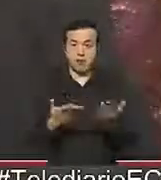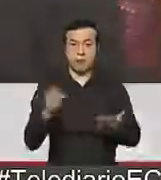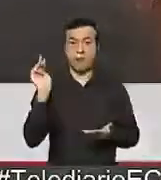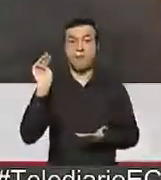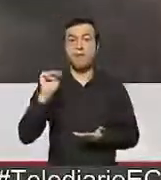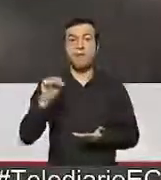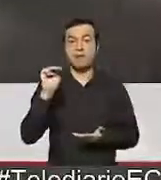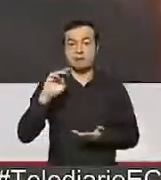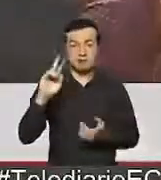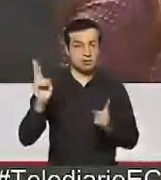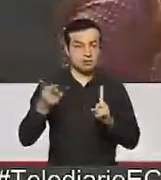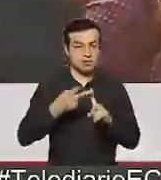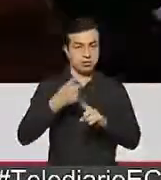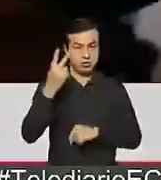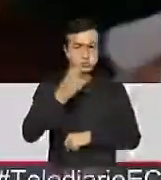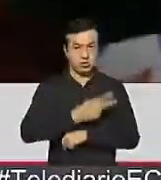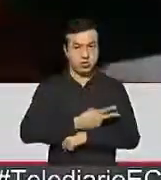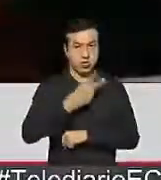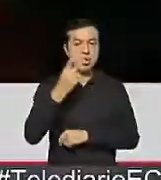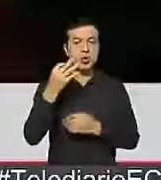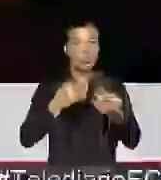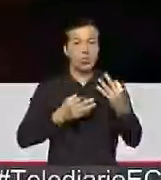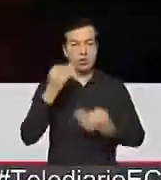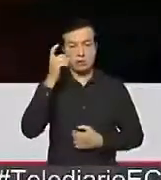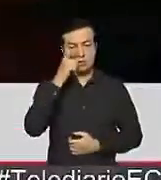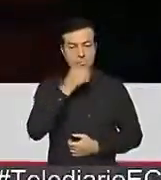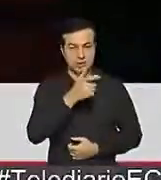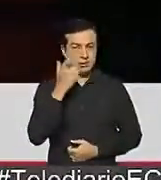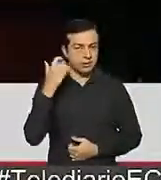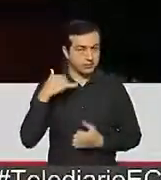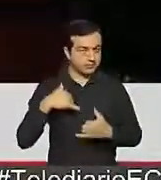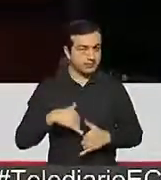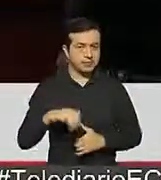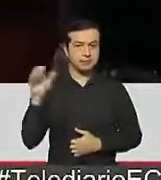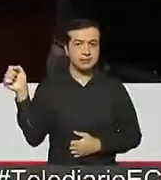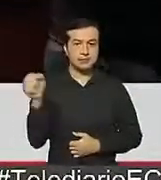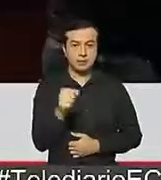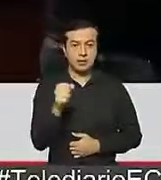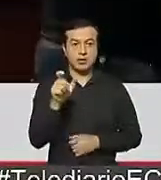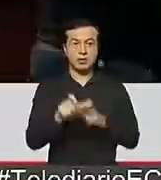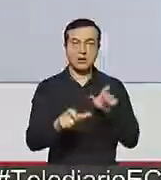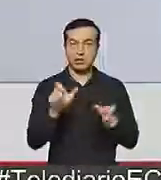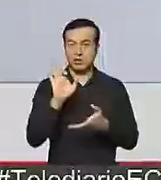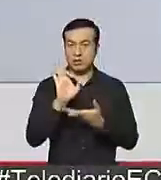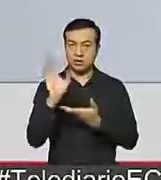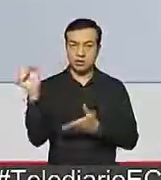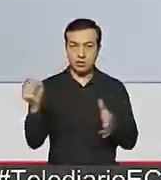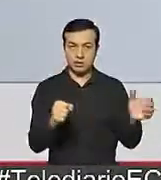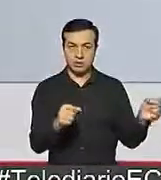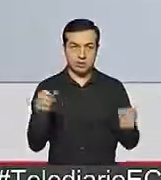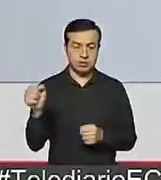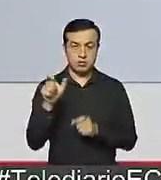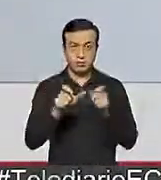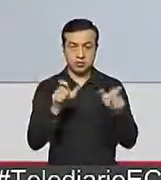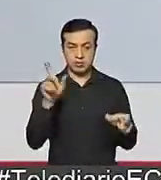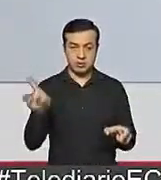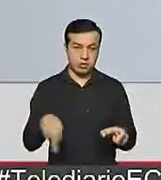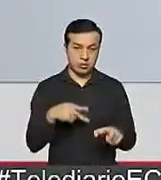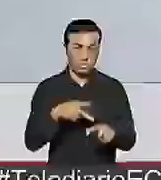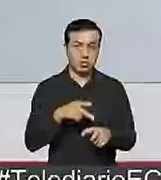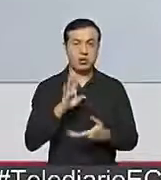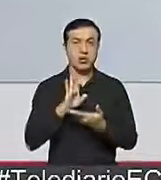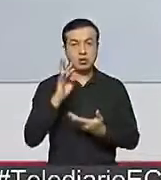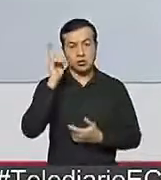se desarrolló el segundo día de juicio, en el que la Fiscalía continuó con la presentación de sus testigos. Los testimonios de los peritos y testigos